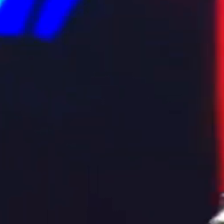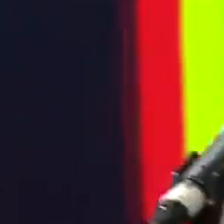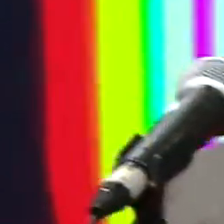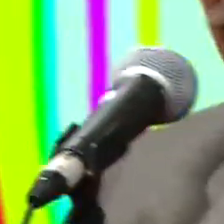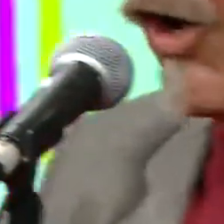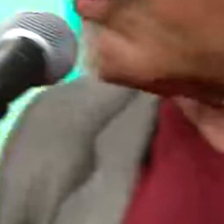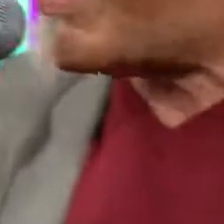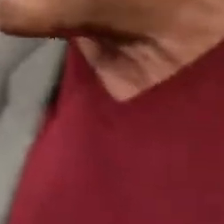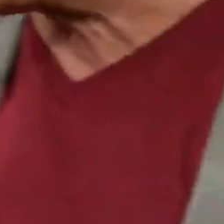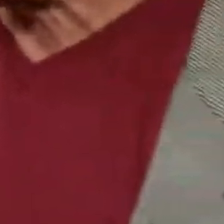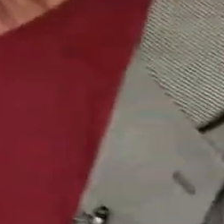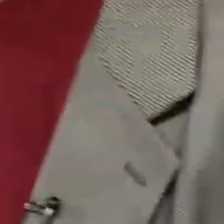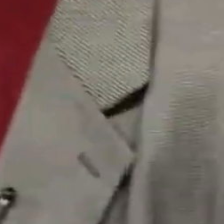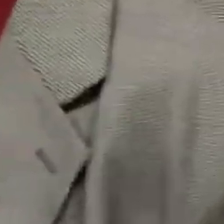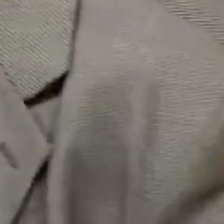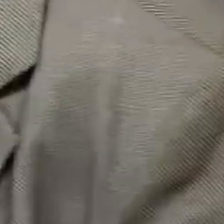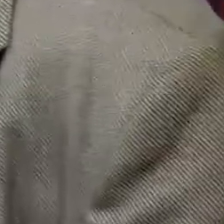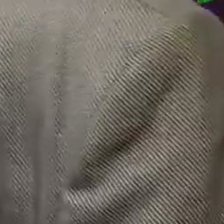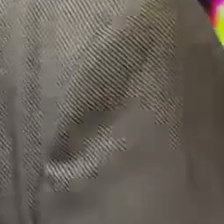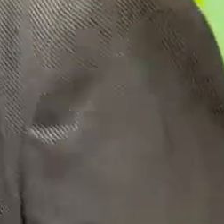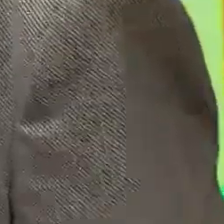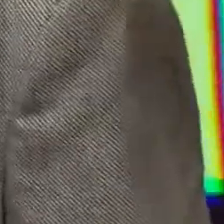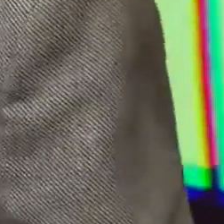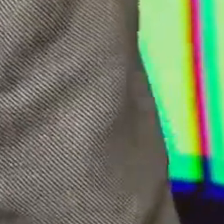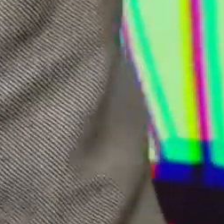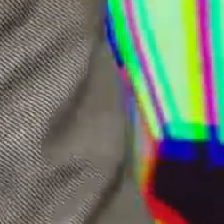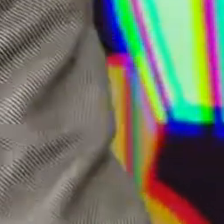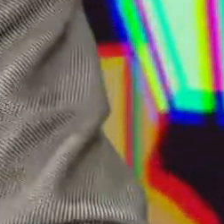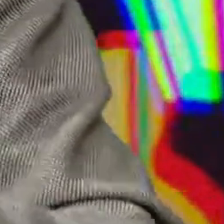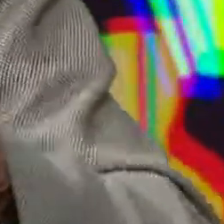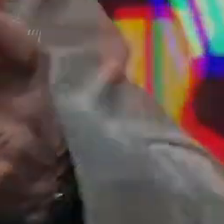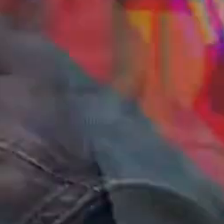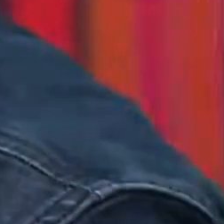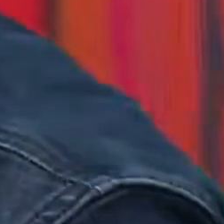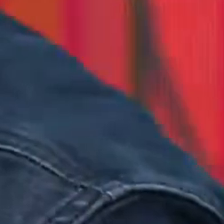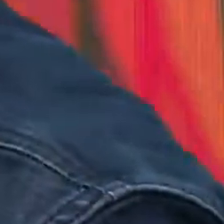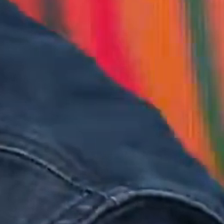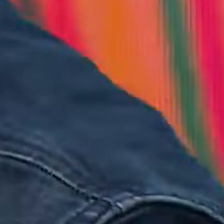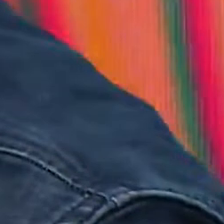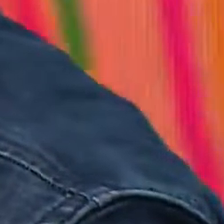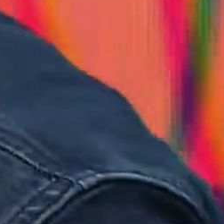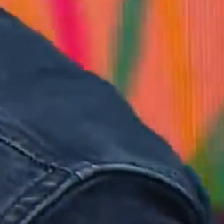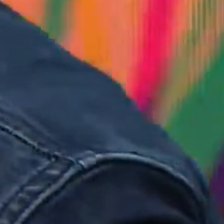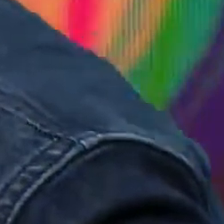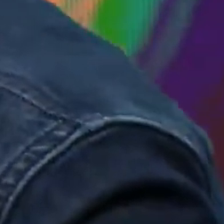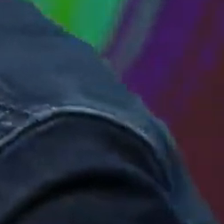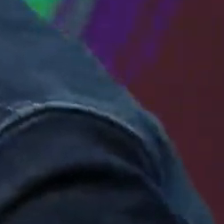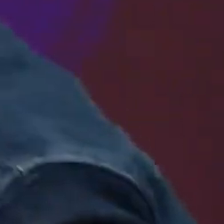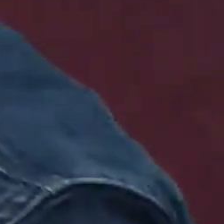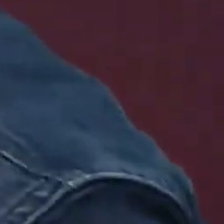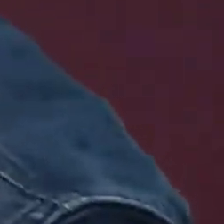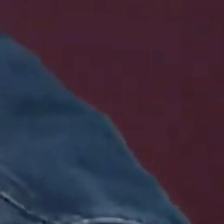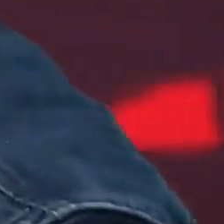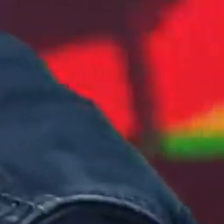trayendo al pico una rama. El hornero es artesano